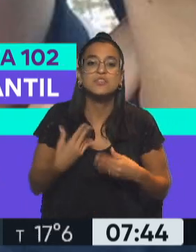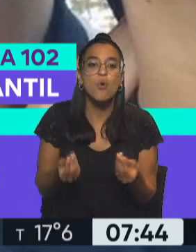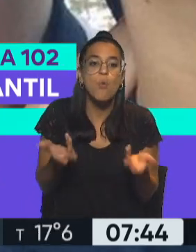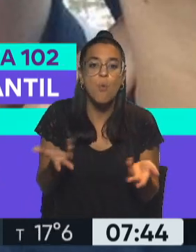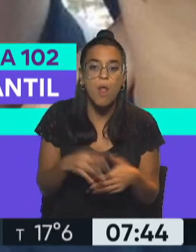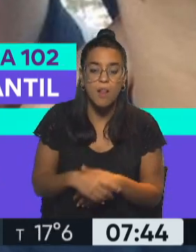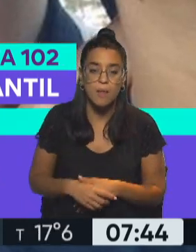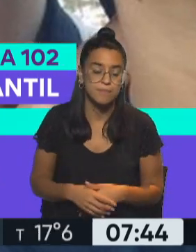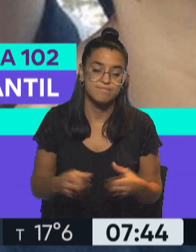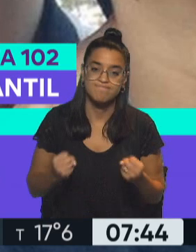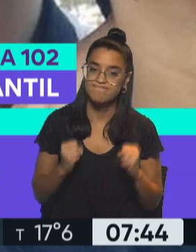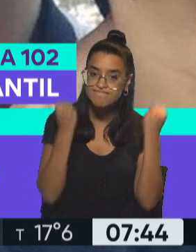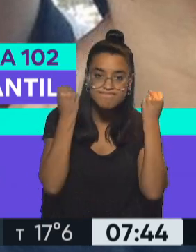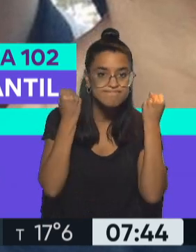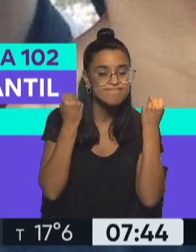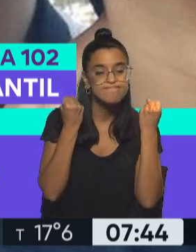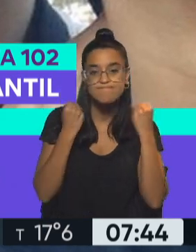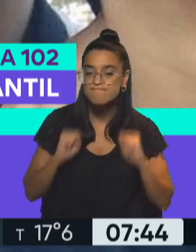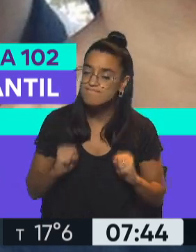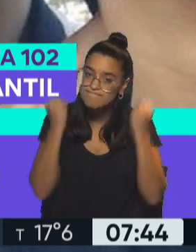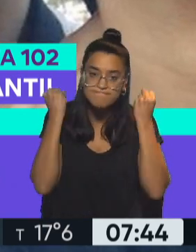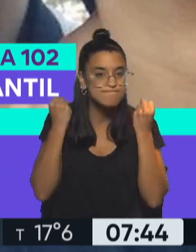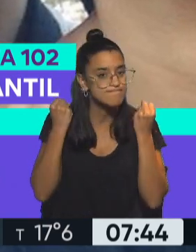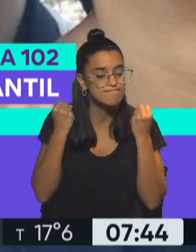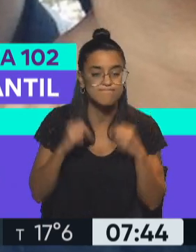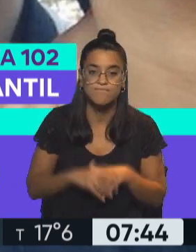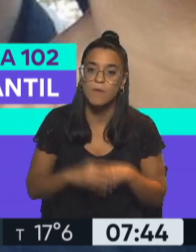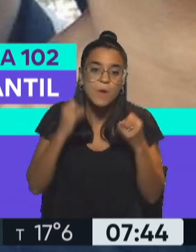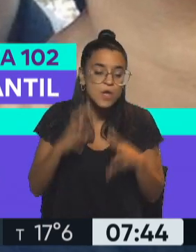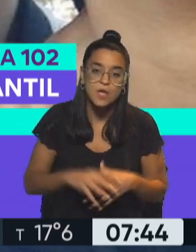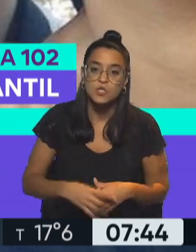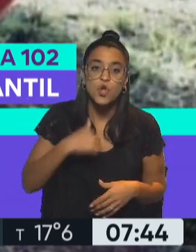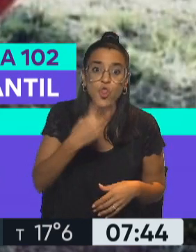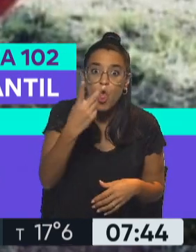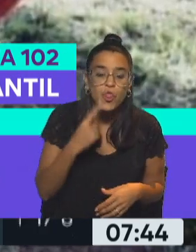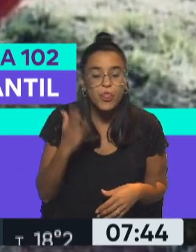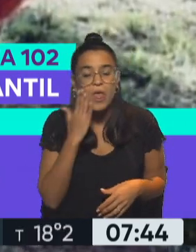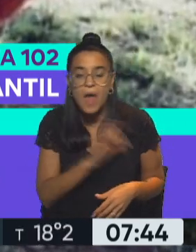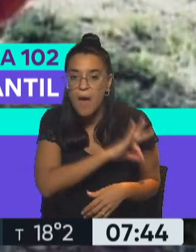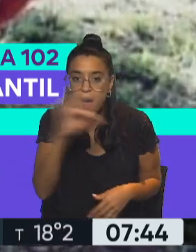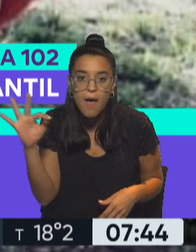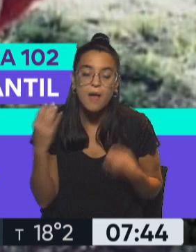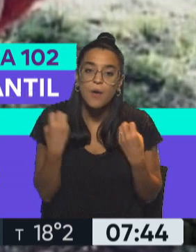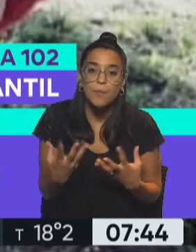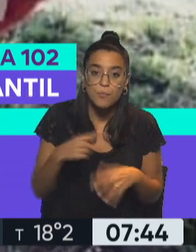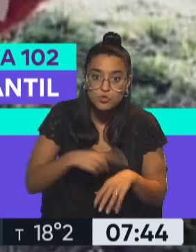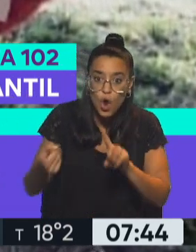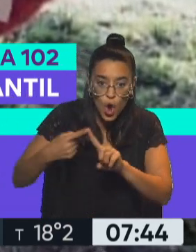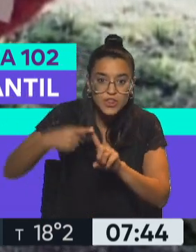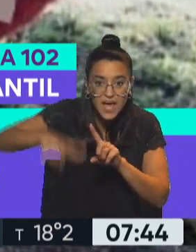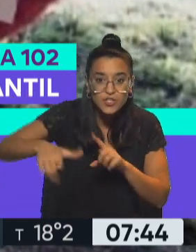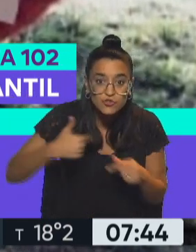que tuvieron? Impotencia, mucha impotencia. O sea, yo estuve 2 días sin dormir, porque aparte de eso estuve contacto con Lene,